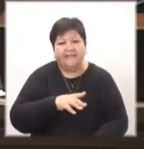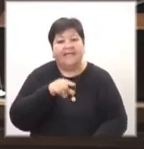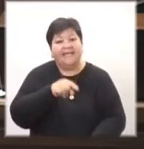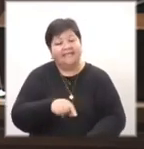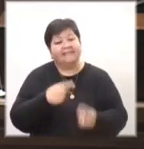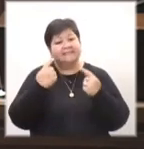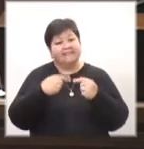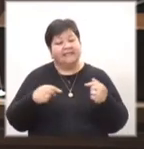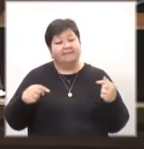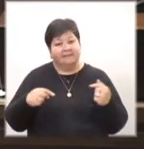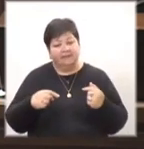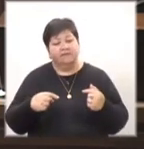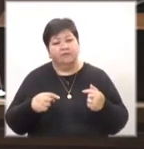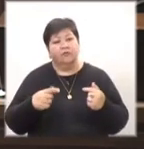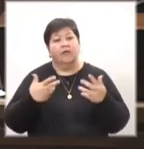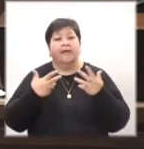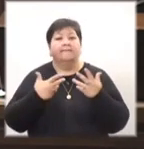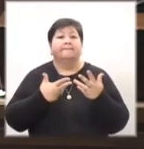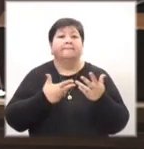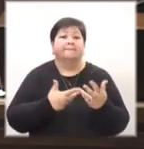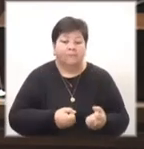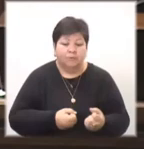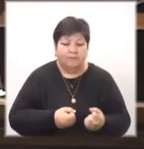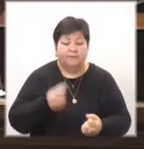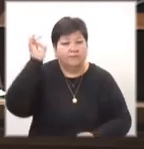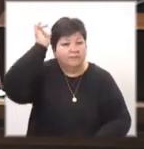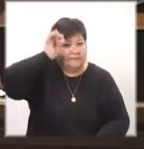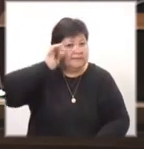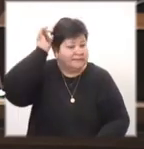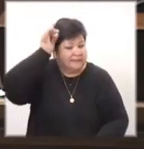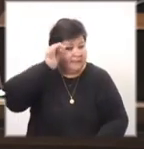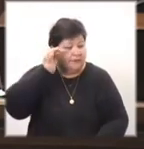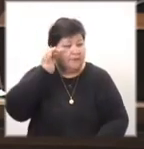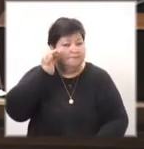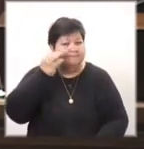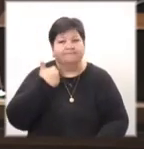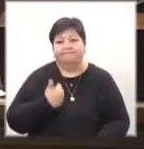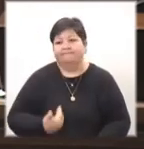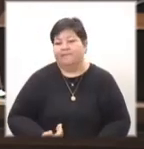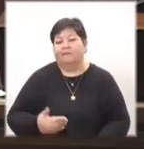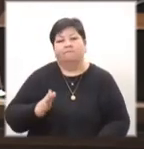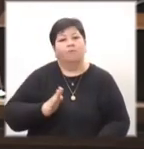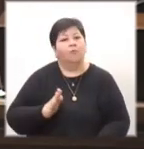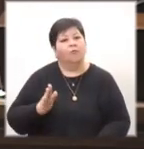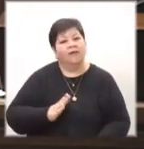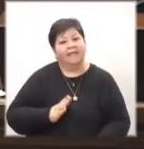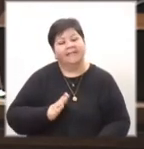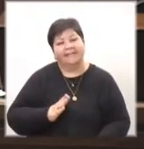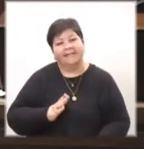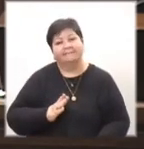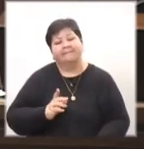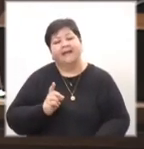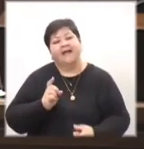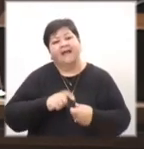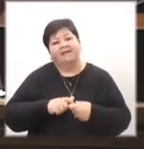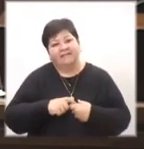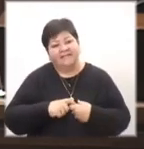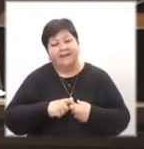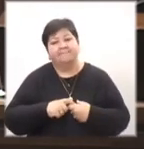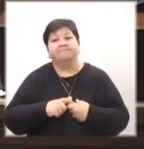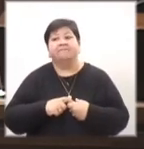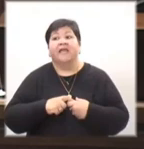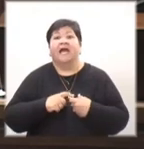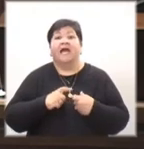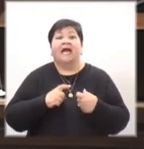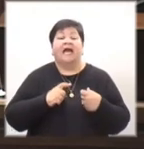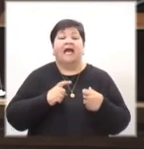que acompañamos en el Senado. Lamentablemente, las mujeres afiliadas a las cajas paraestatales no